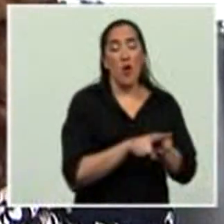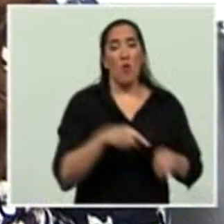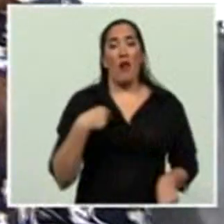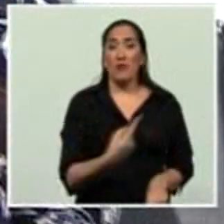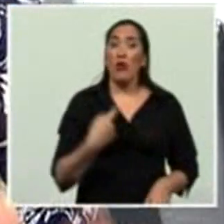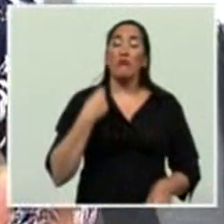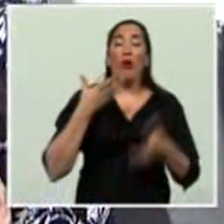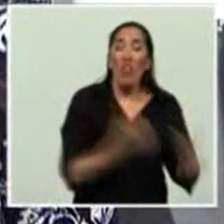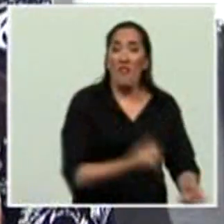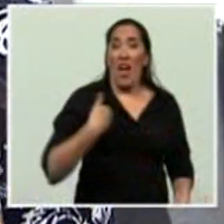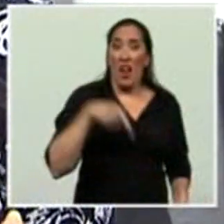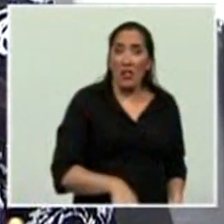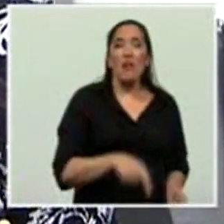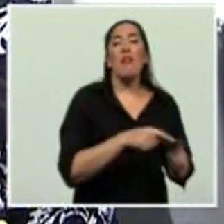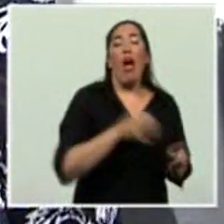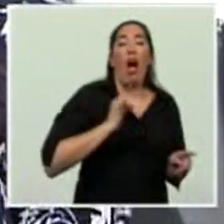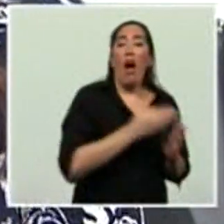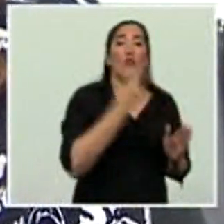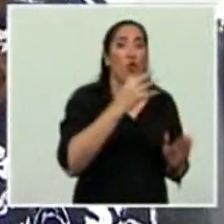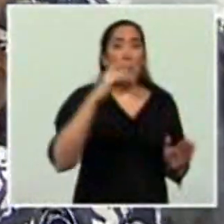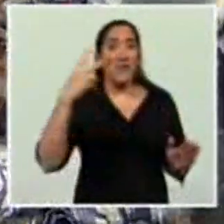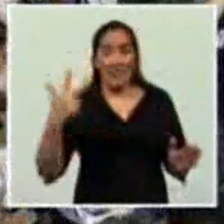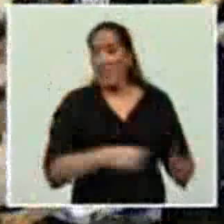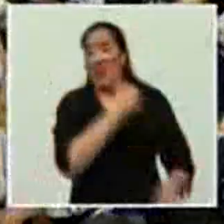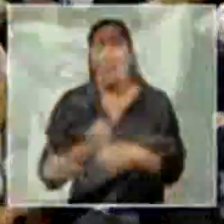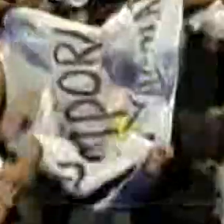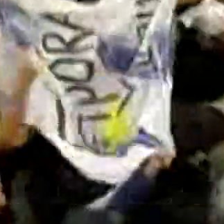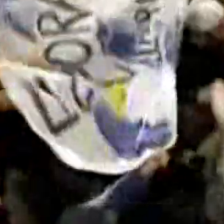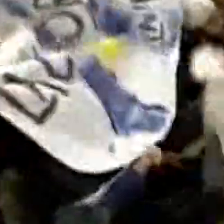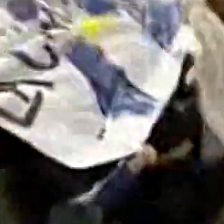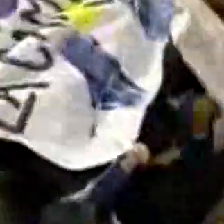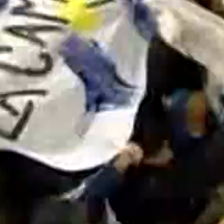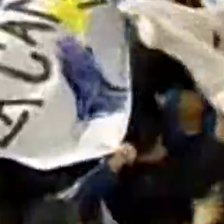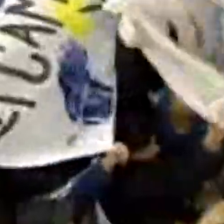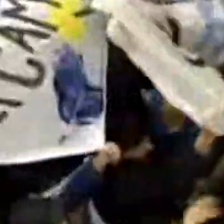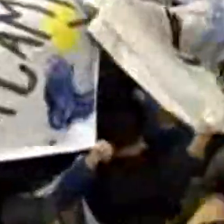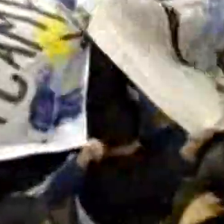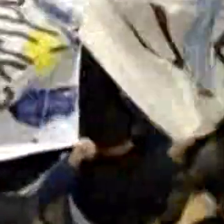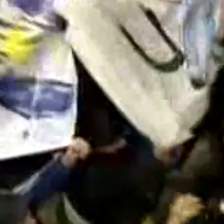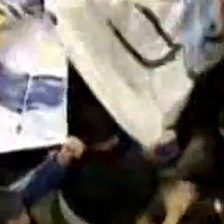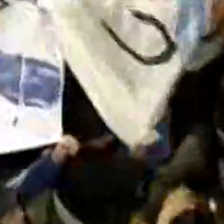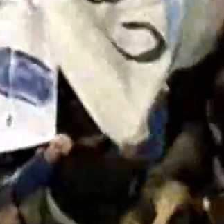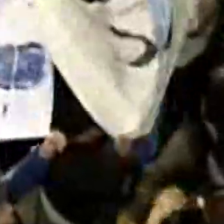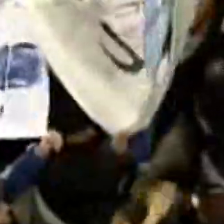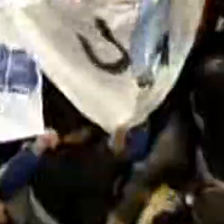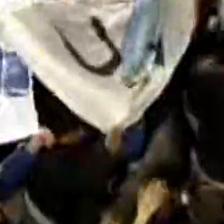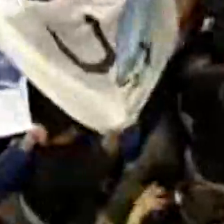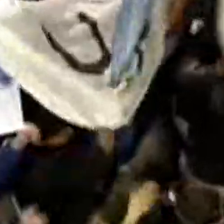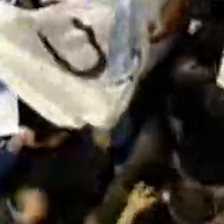2003 Esto es lo importante y bueno para